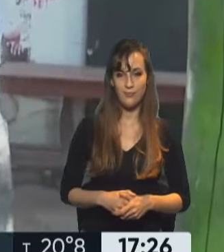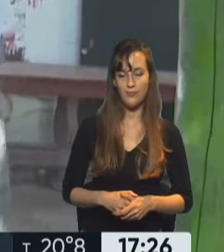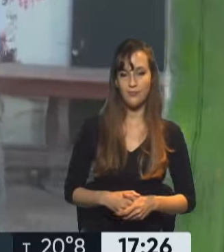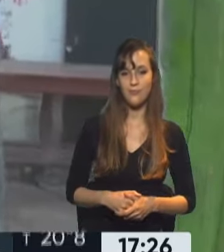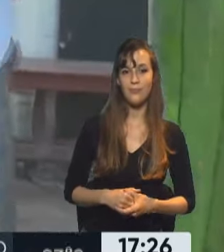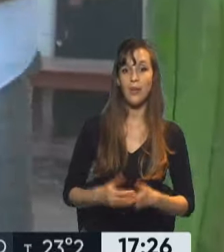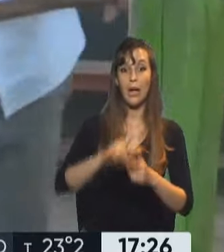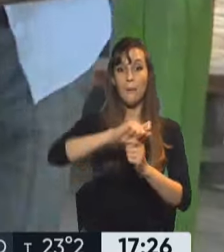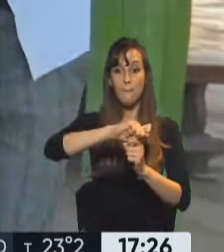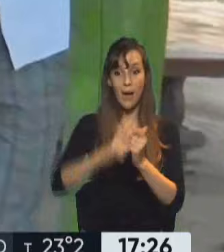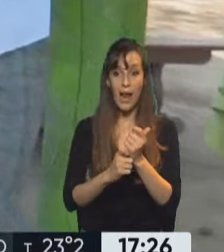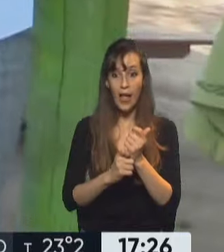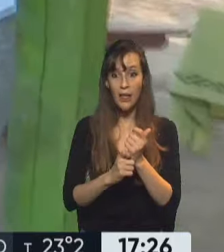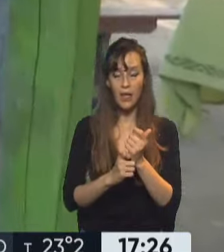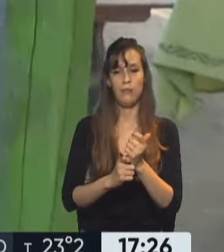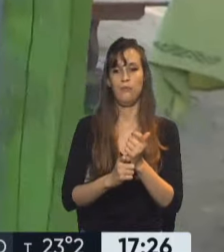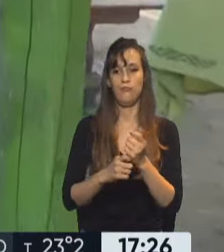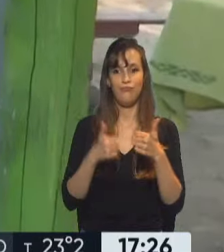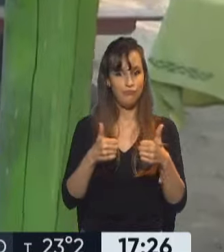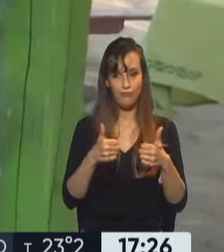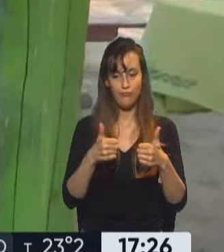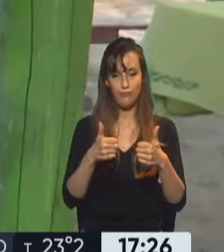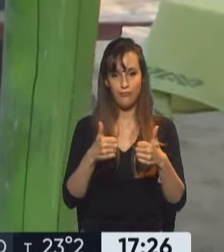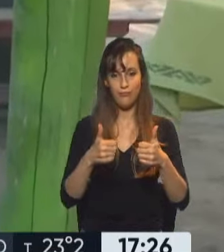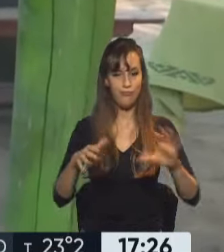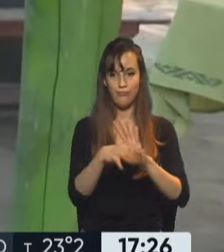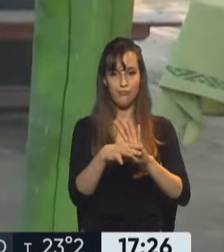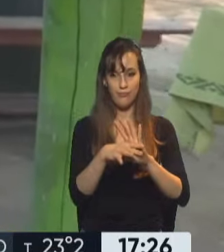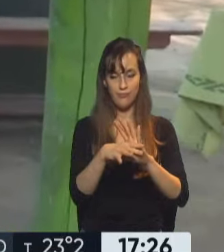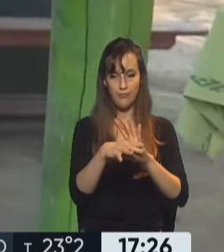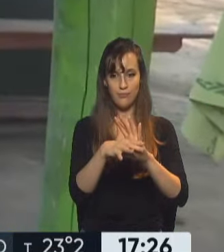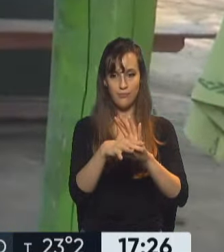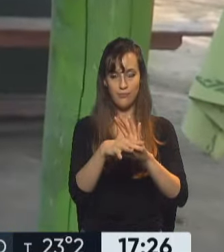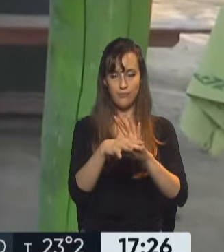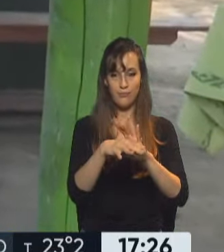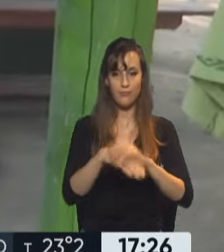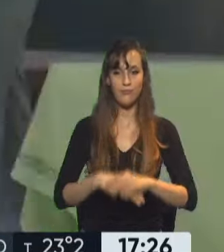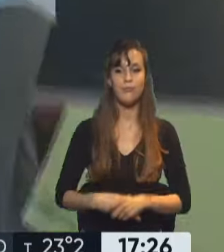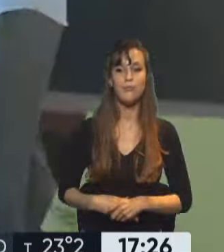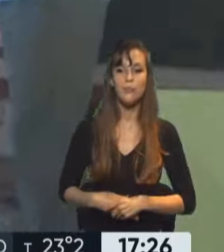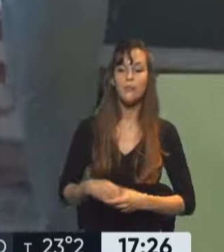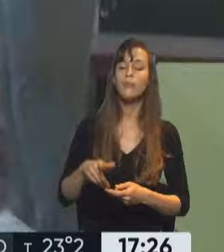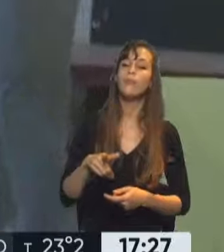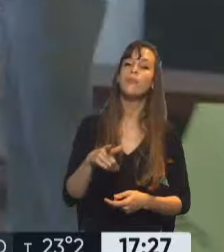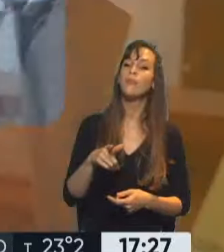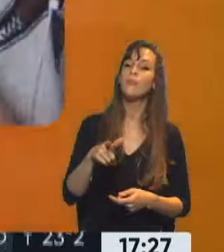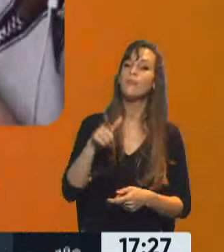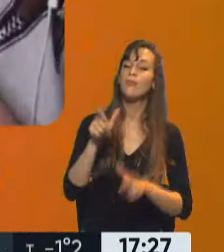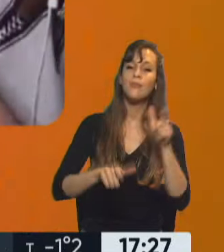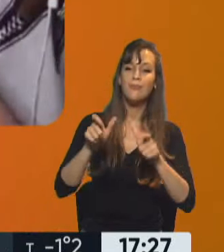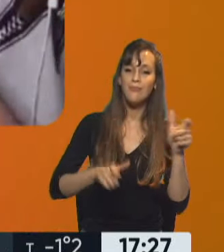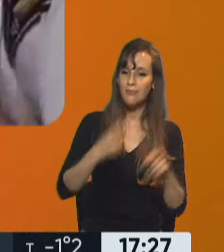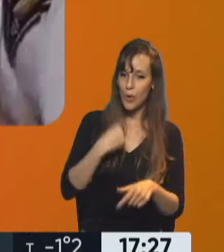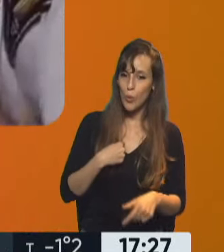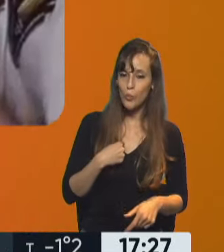las empanadas, parecían doradas. Doradas, pintadas estaban. Goico. Impresionante. Acá me está preguntando la producción cuánto